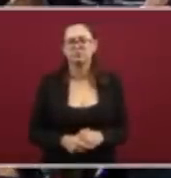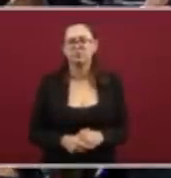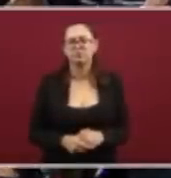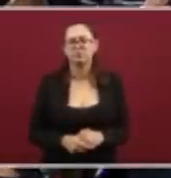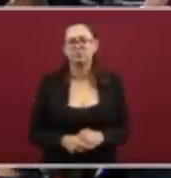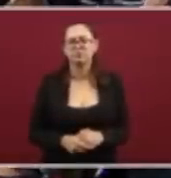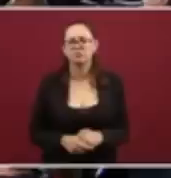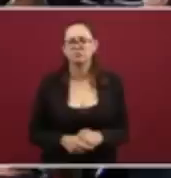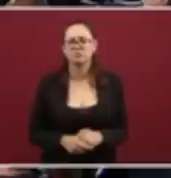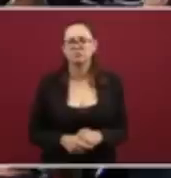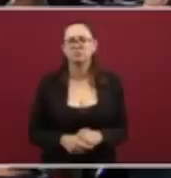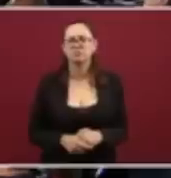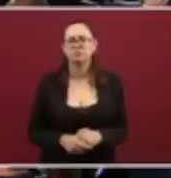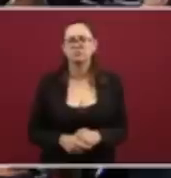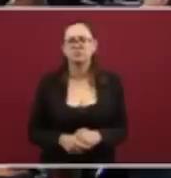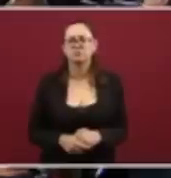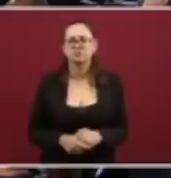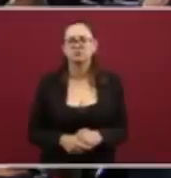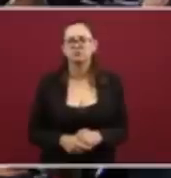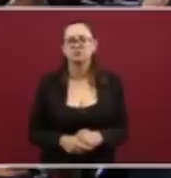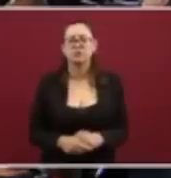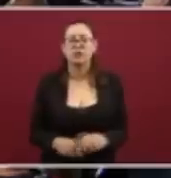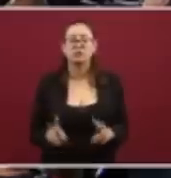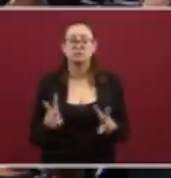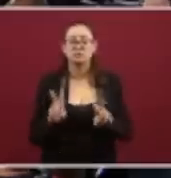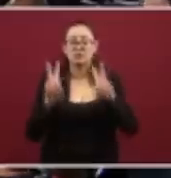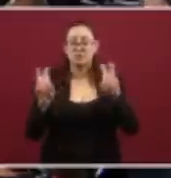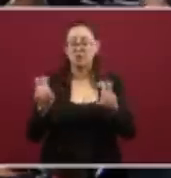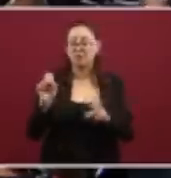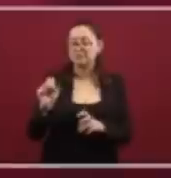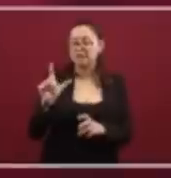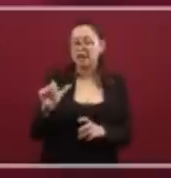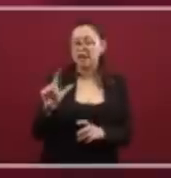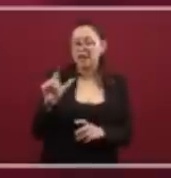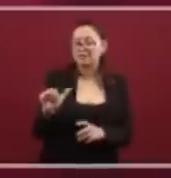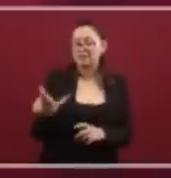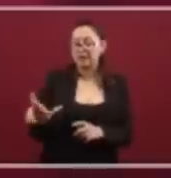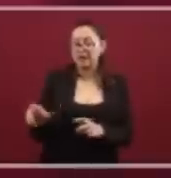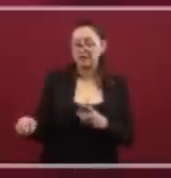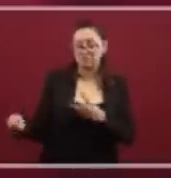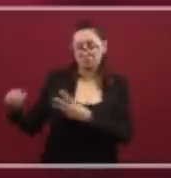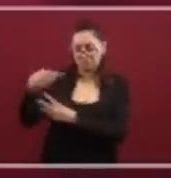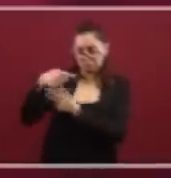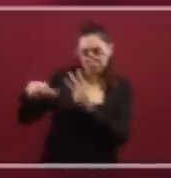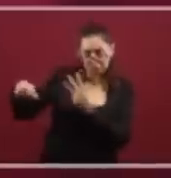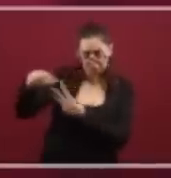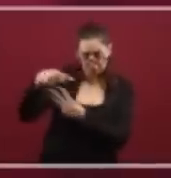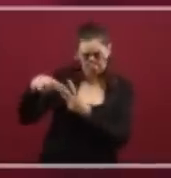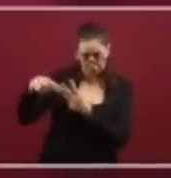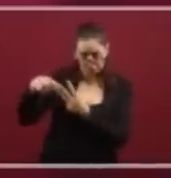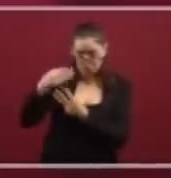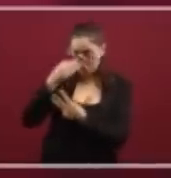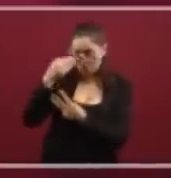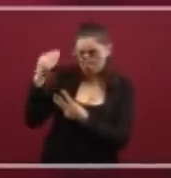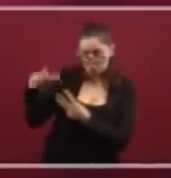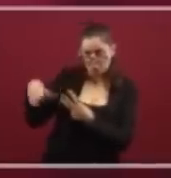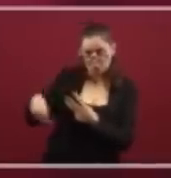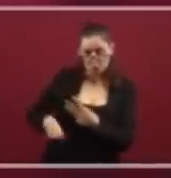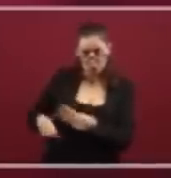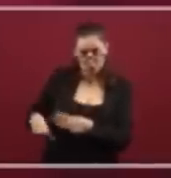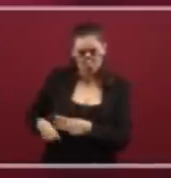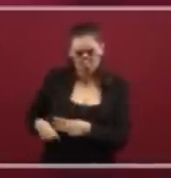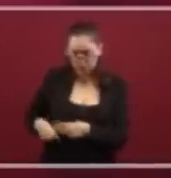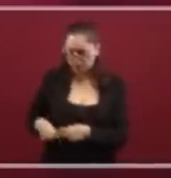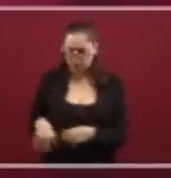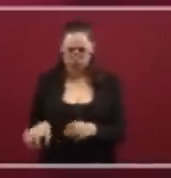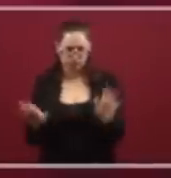en el caso específico del calle de tema de salazar estos personajes no están involucrados fueron muy claros ellos al identificar en la empresa